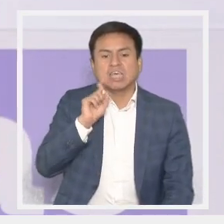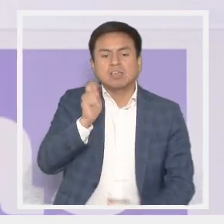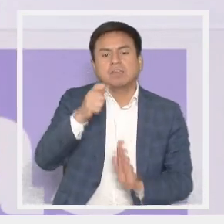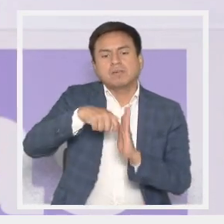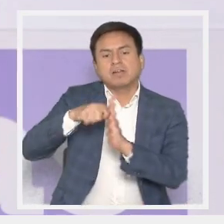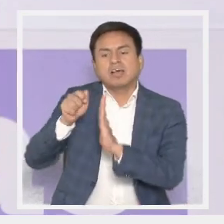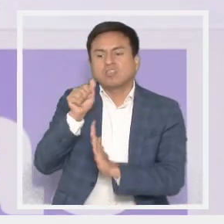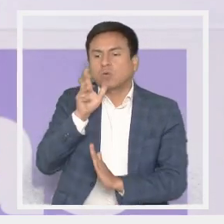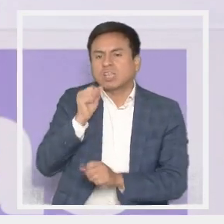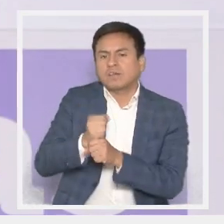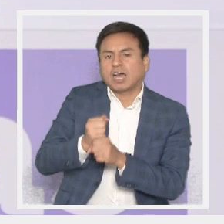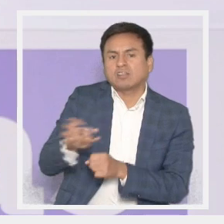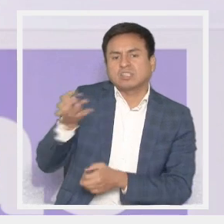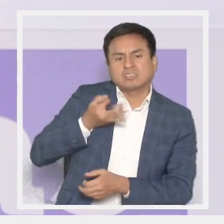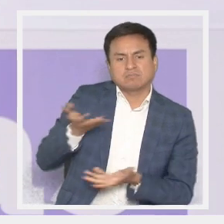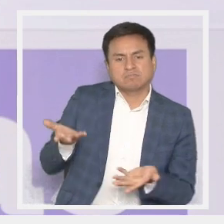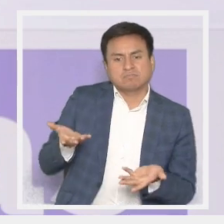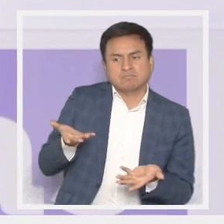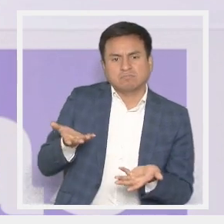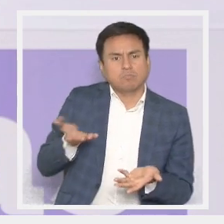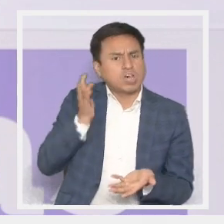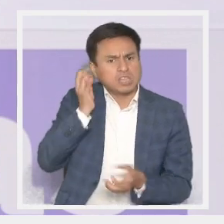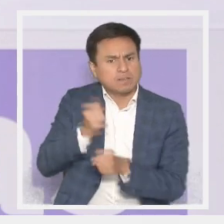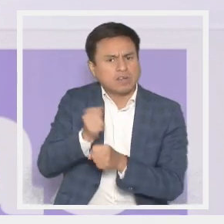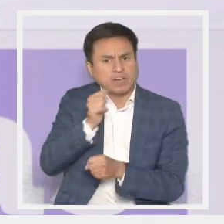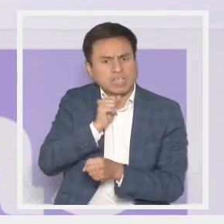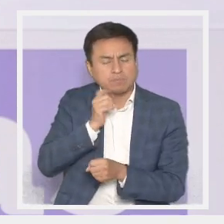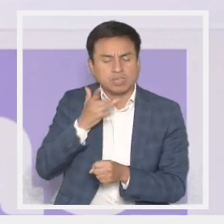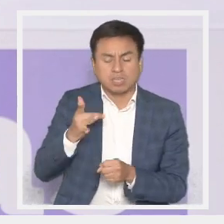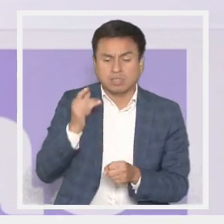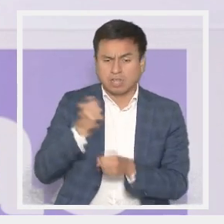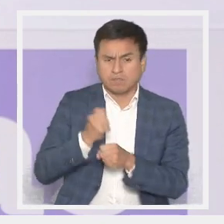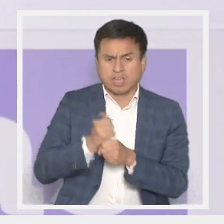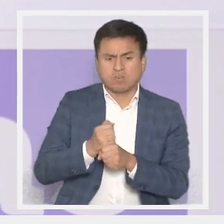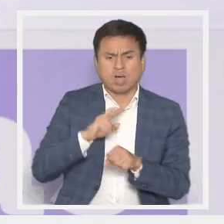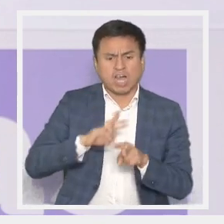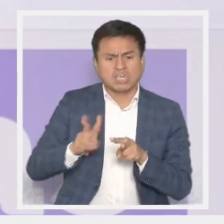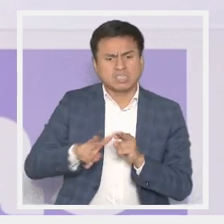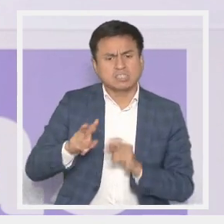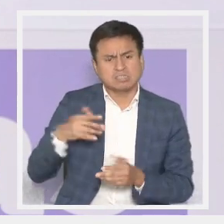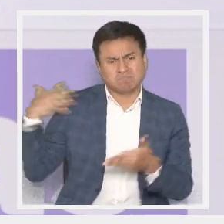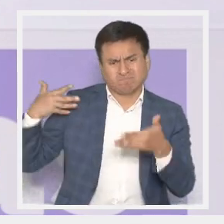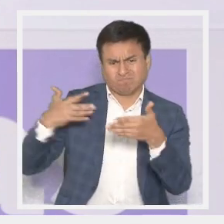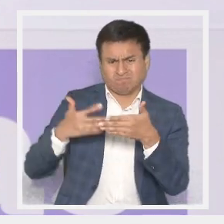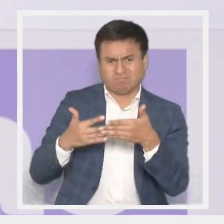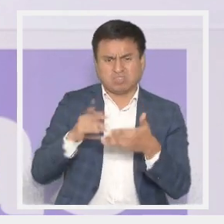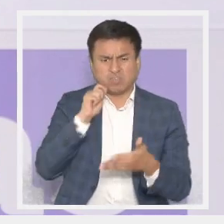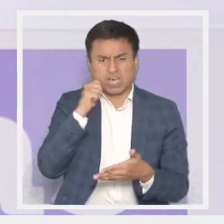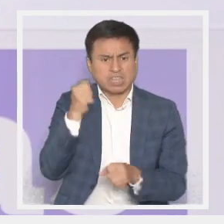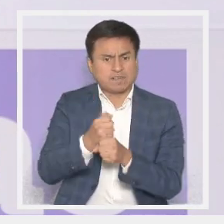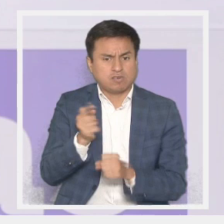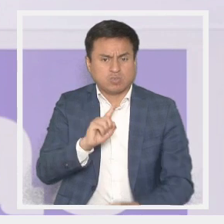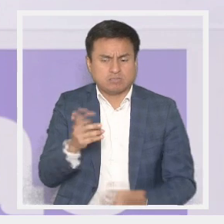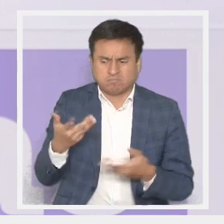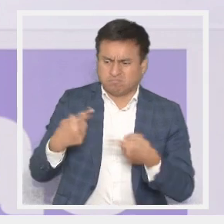no trabajaron. Como si todo el trabajo que tienen que realizar no fuera